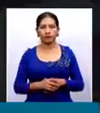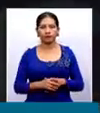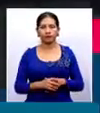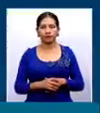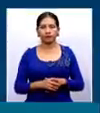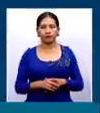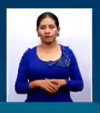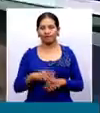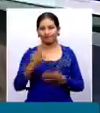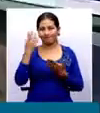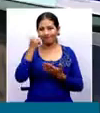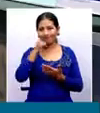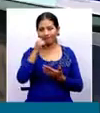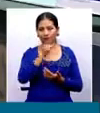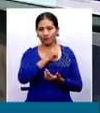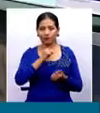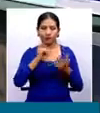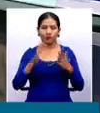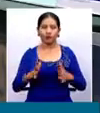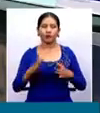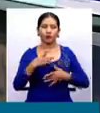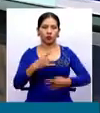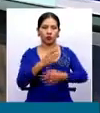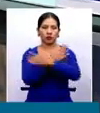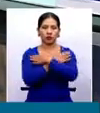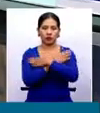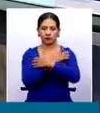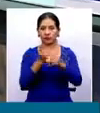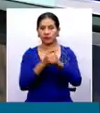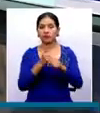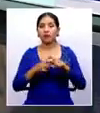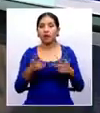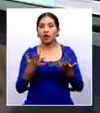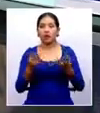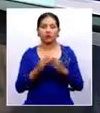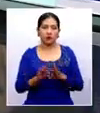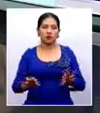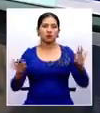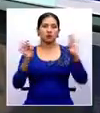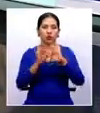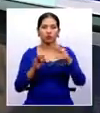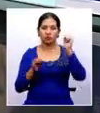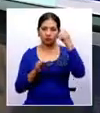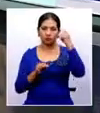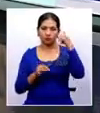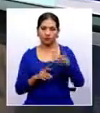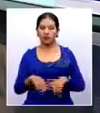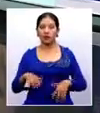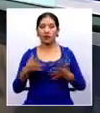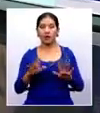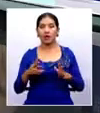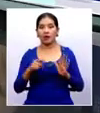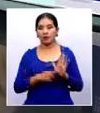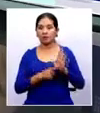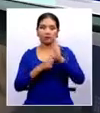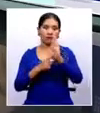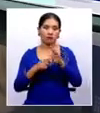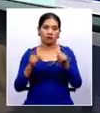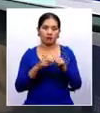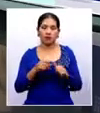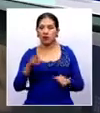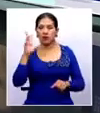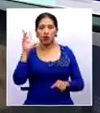Senadora, un gusto saludarla. No, efectivamente es importante plantear un elemento, ¿no? Se va en contra de la